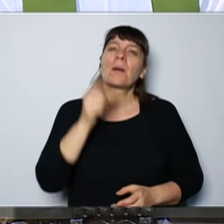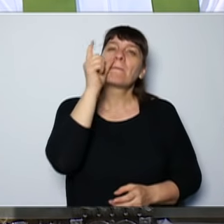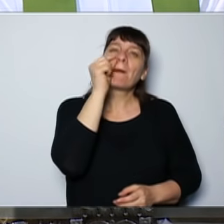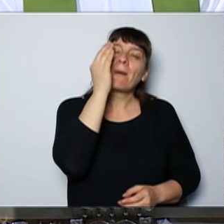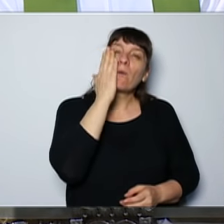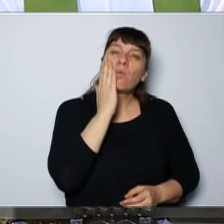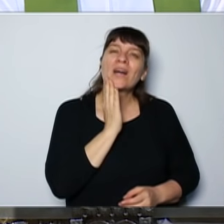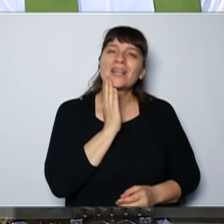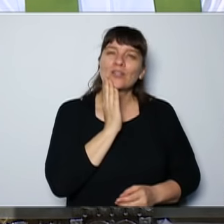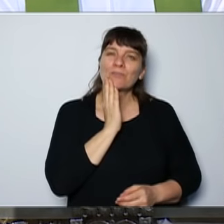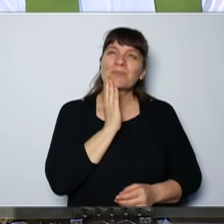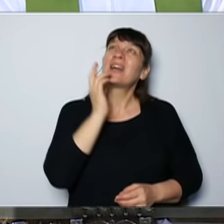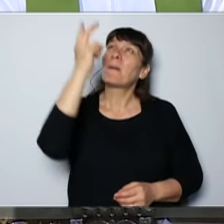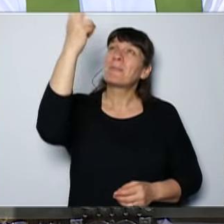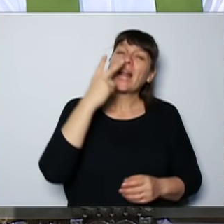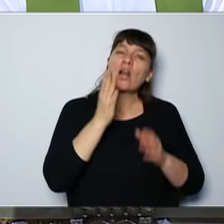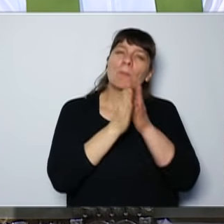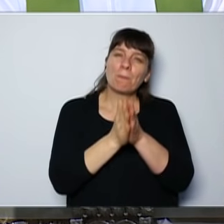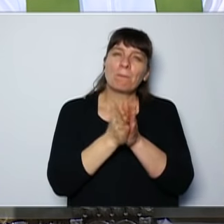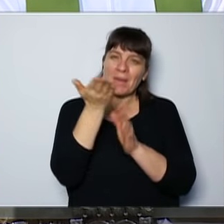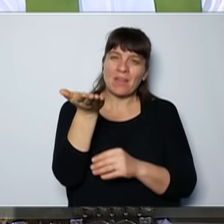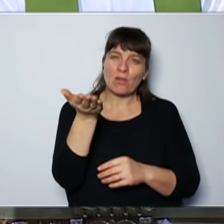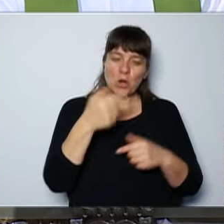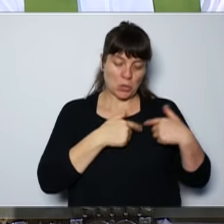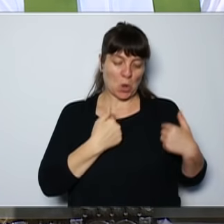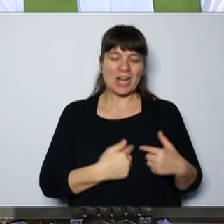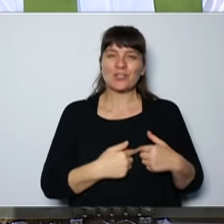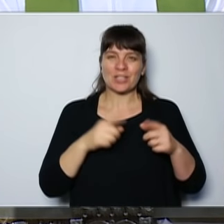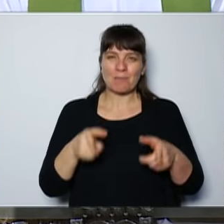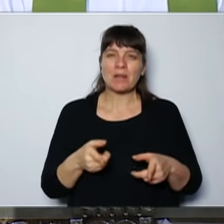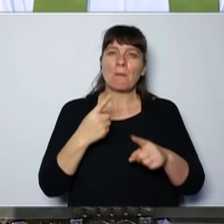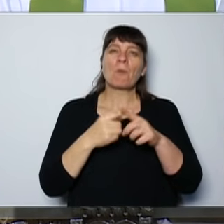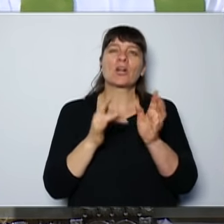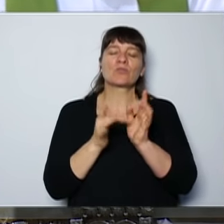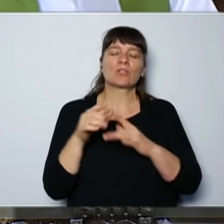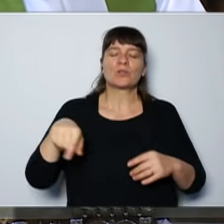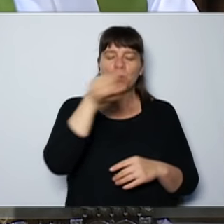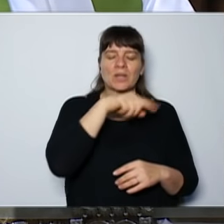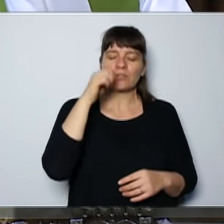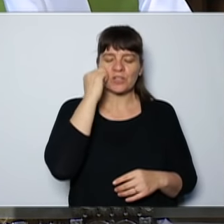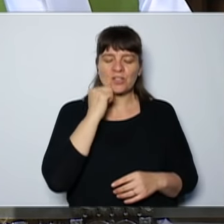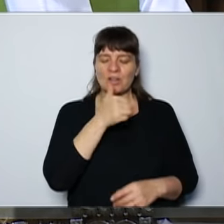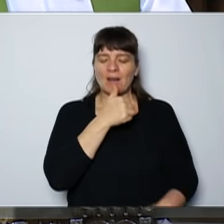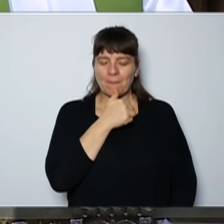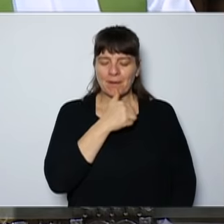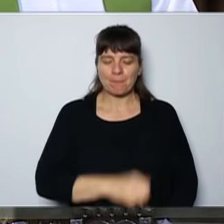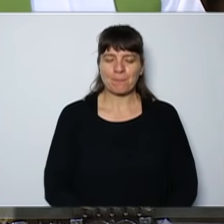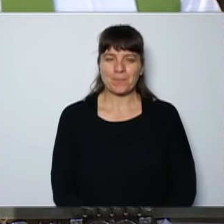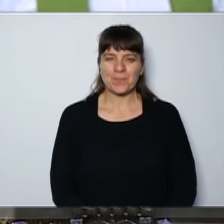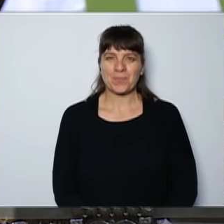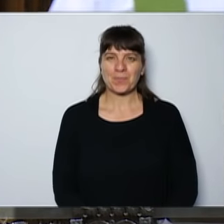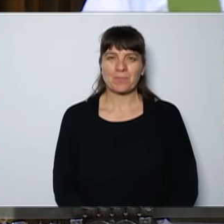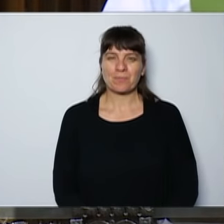Padre bueno, escucha nuestras oraciones y las que llevamos en nuestro corazón, por Jesucristo nuestro Señor. Amén.